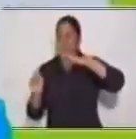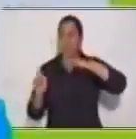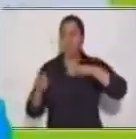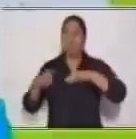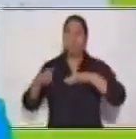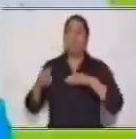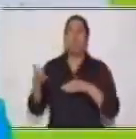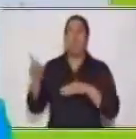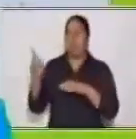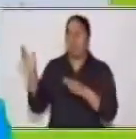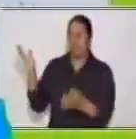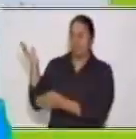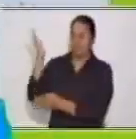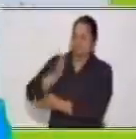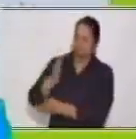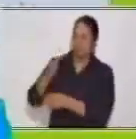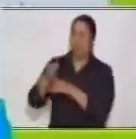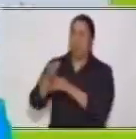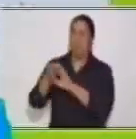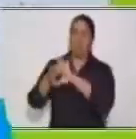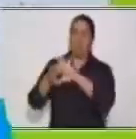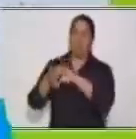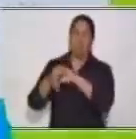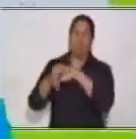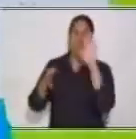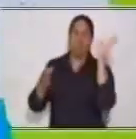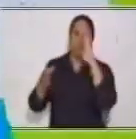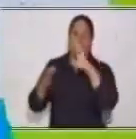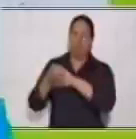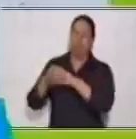Enterró las mazorcas.